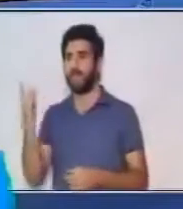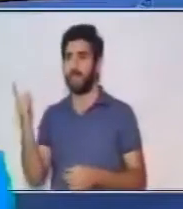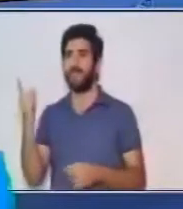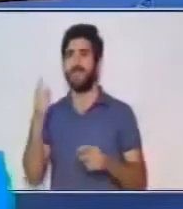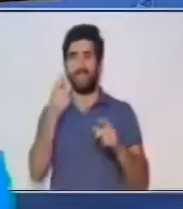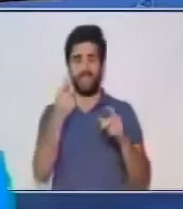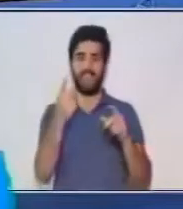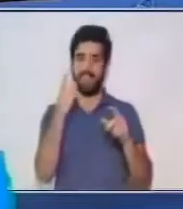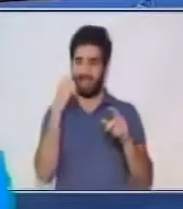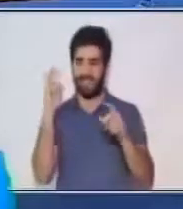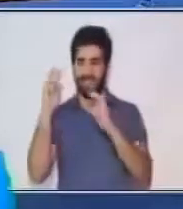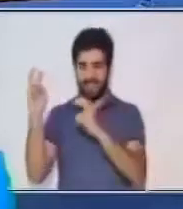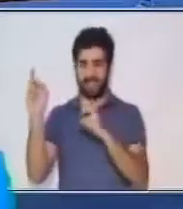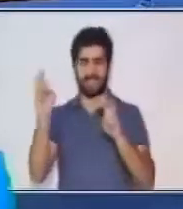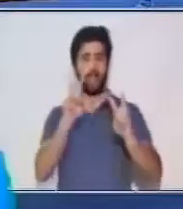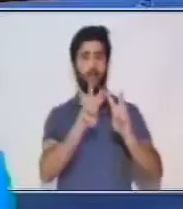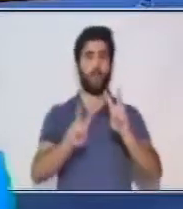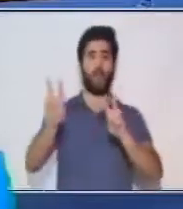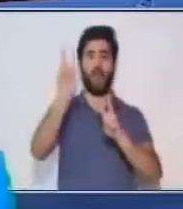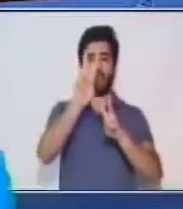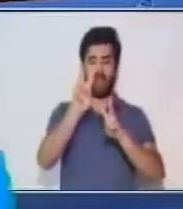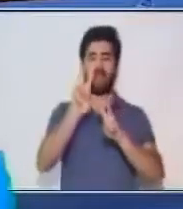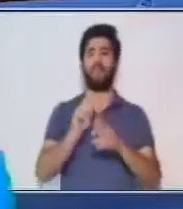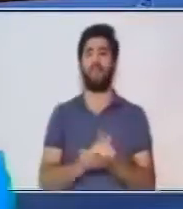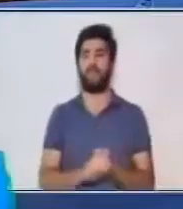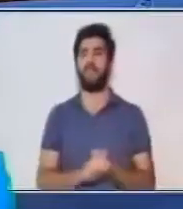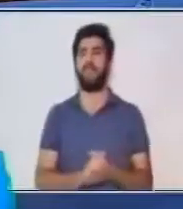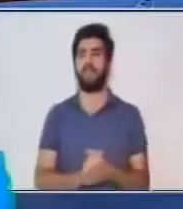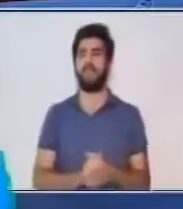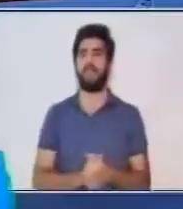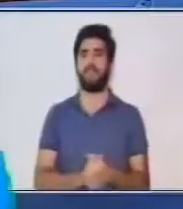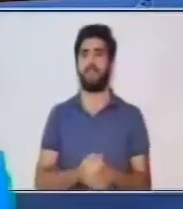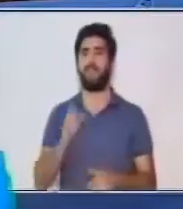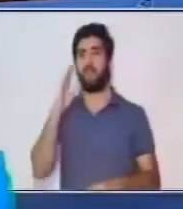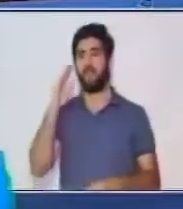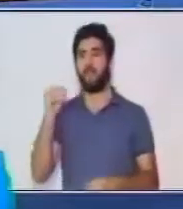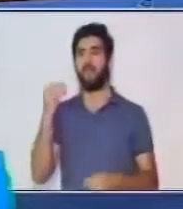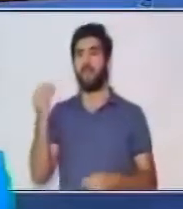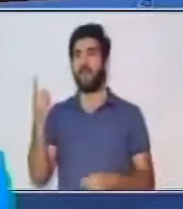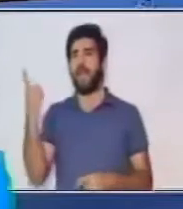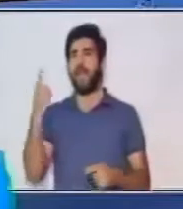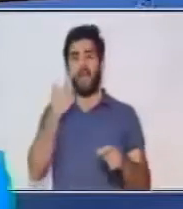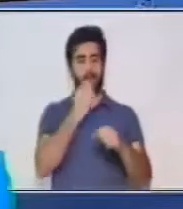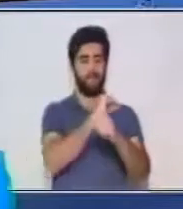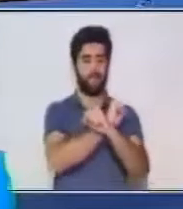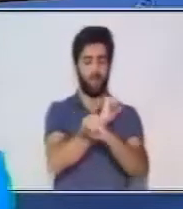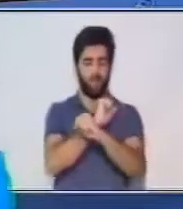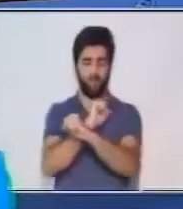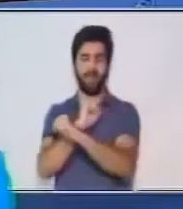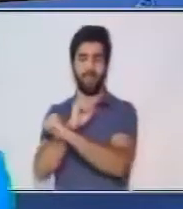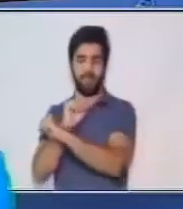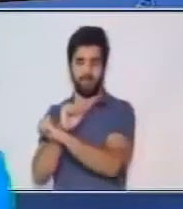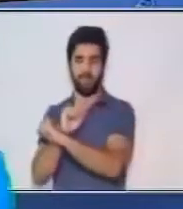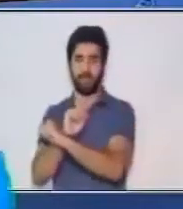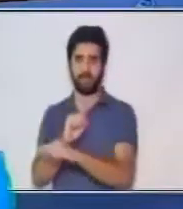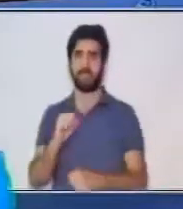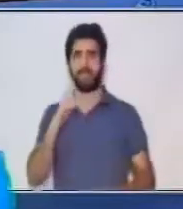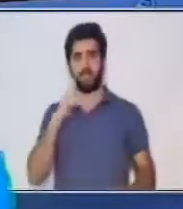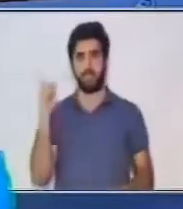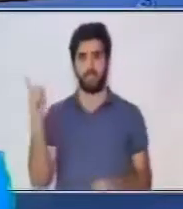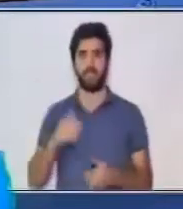cuadrado. Y está dividido por la multiplicación de dos polinomios